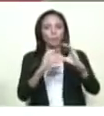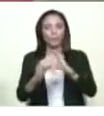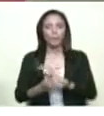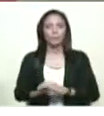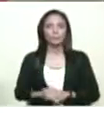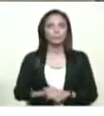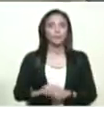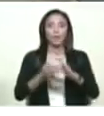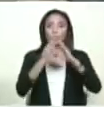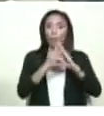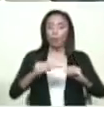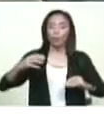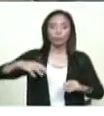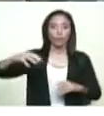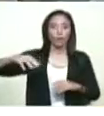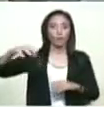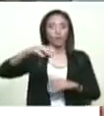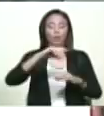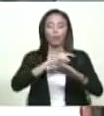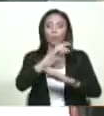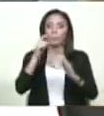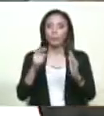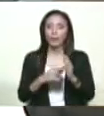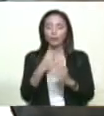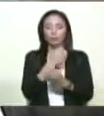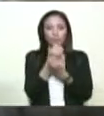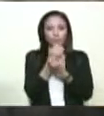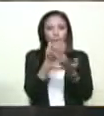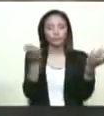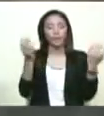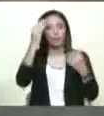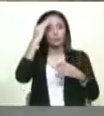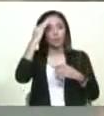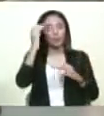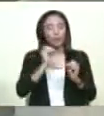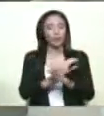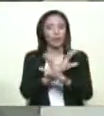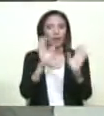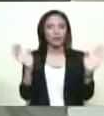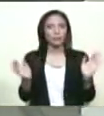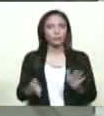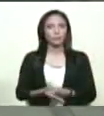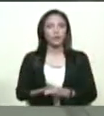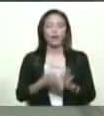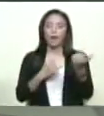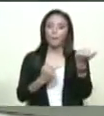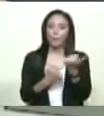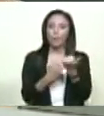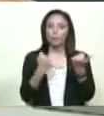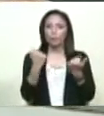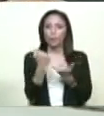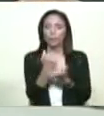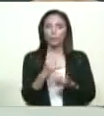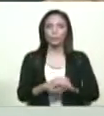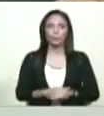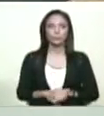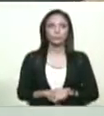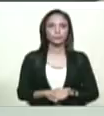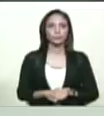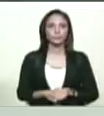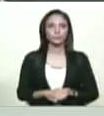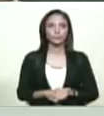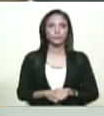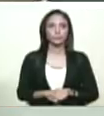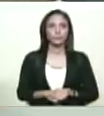todas las regiones del país sepan todo el apoyo que tienen para